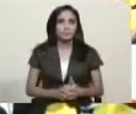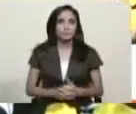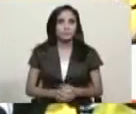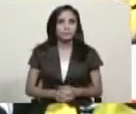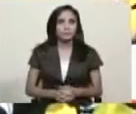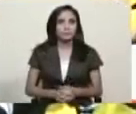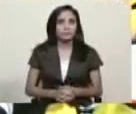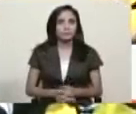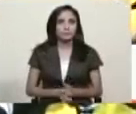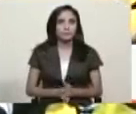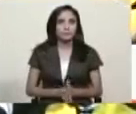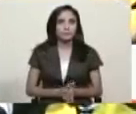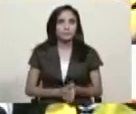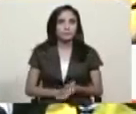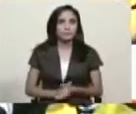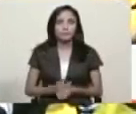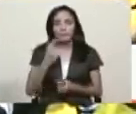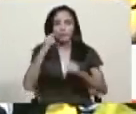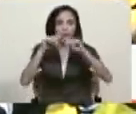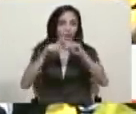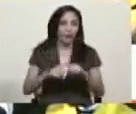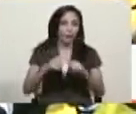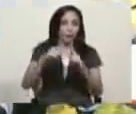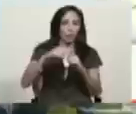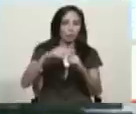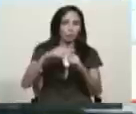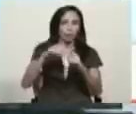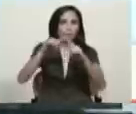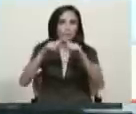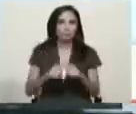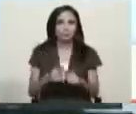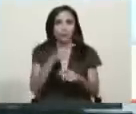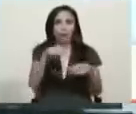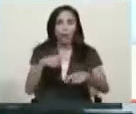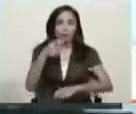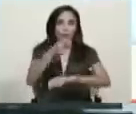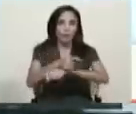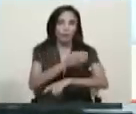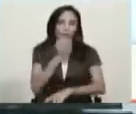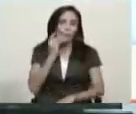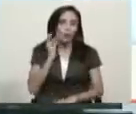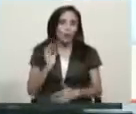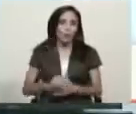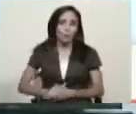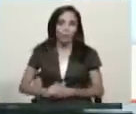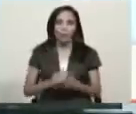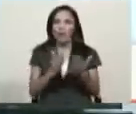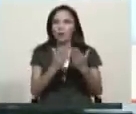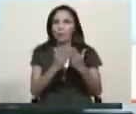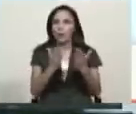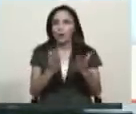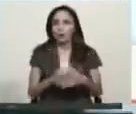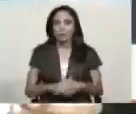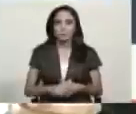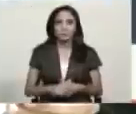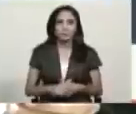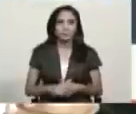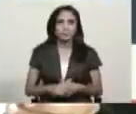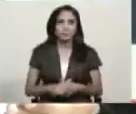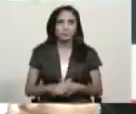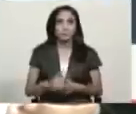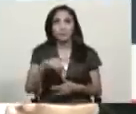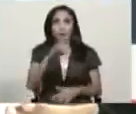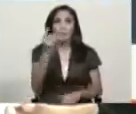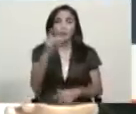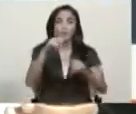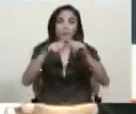Fíjense ustedes en la suma general de los graduandos en la escuela, el capítulo Venezuela. Bolivia